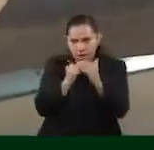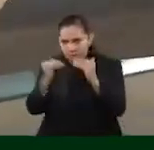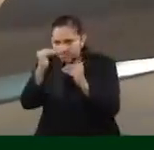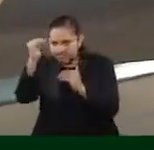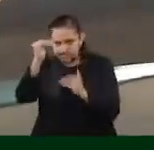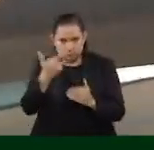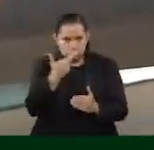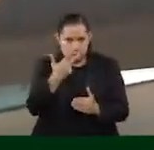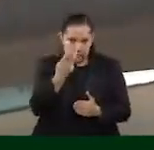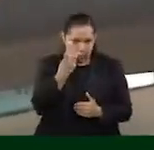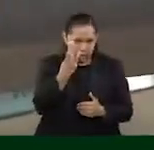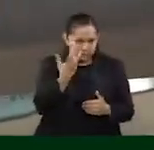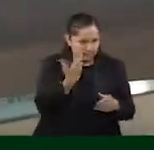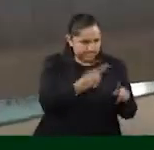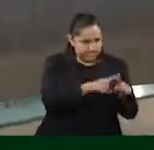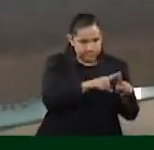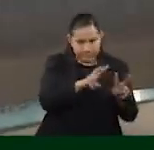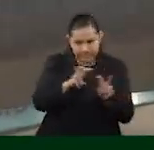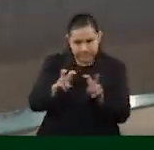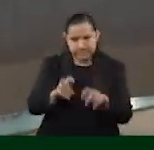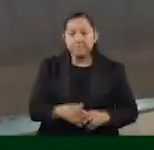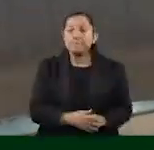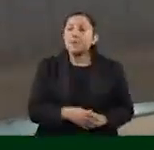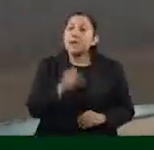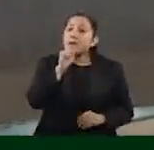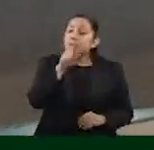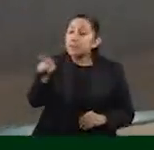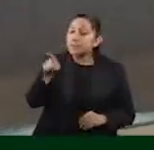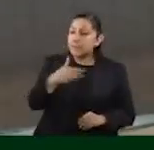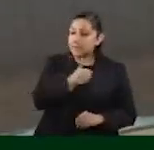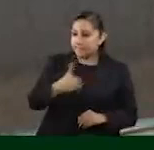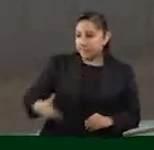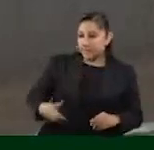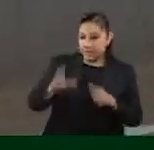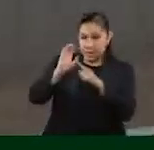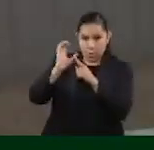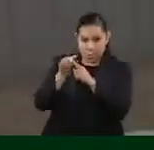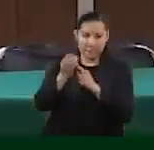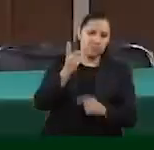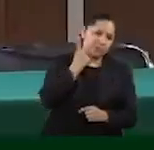mire Por otra parte en entrevista con el presidente de la comisión bicamarismo